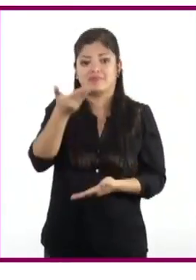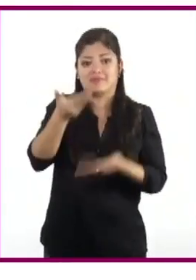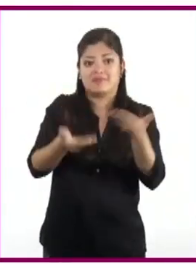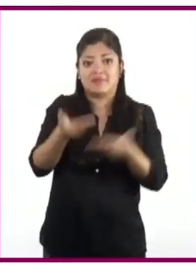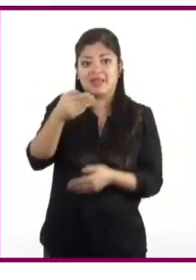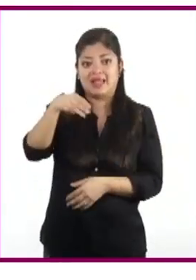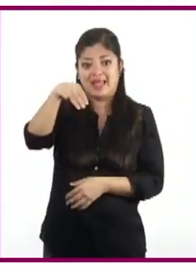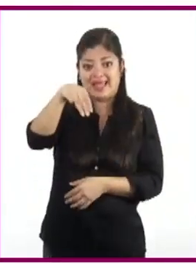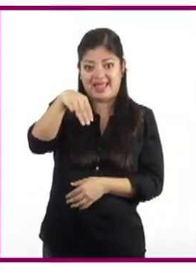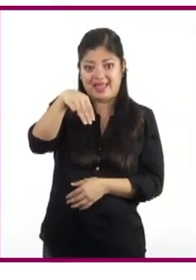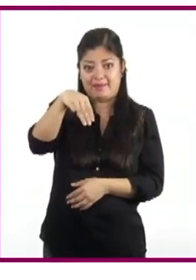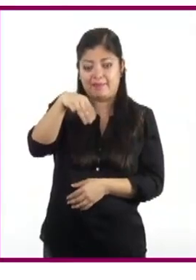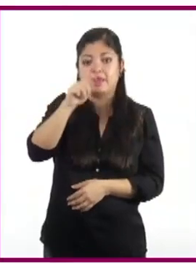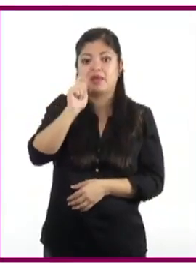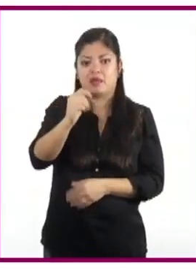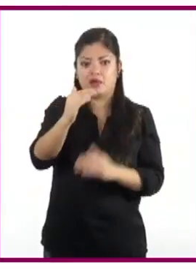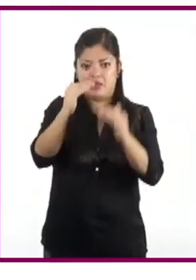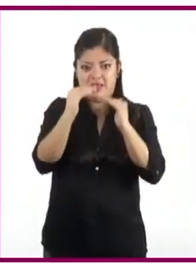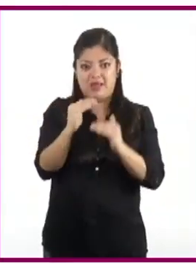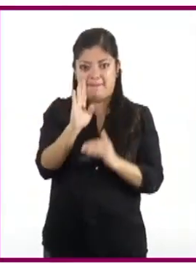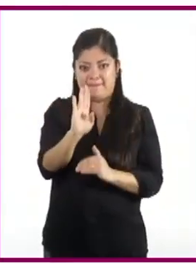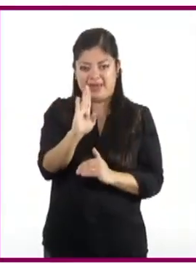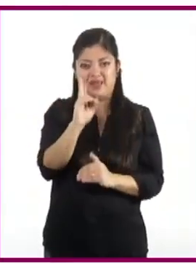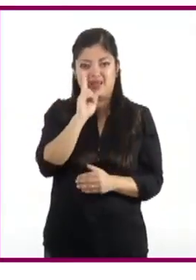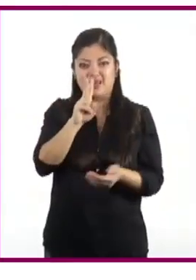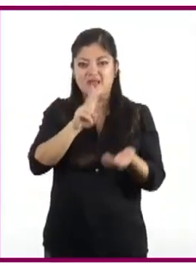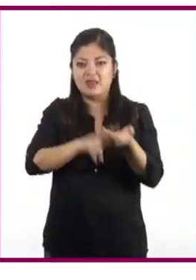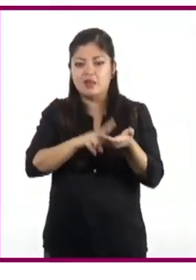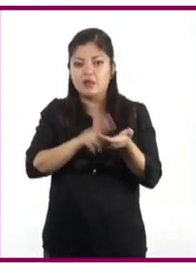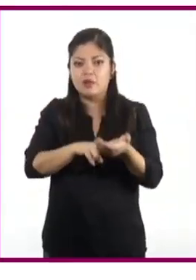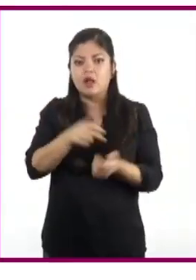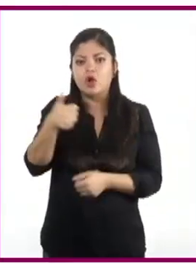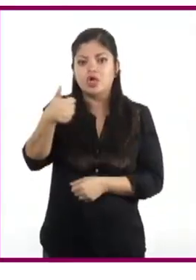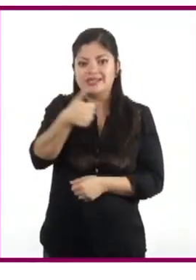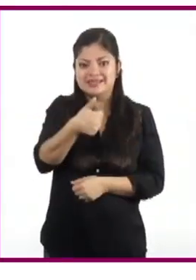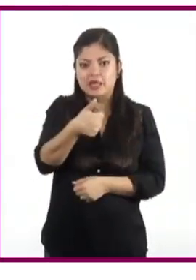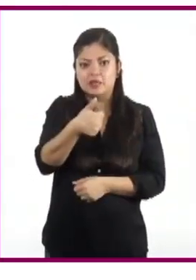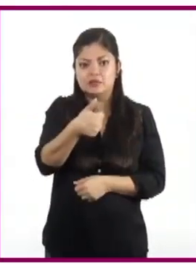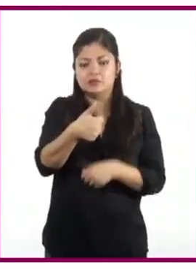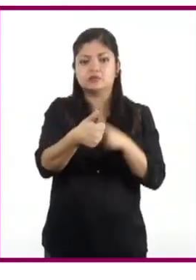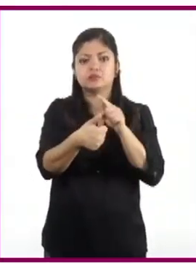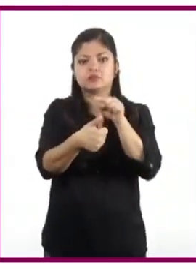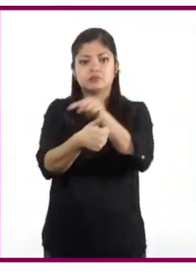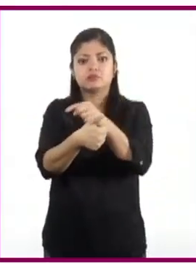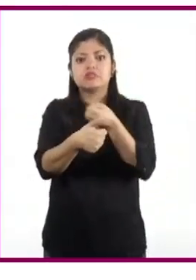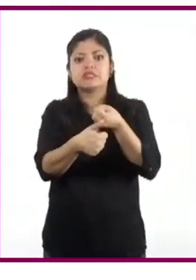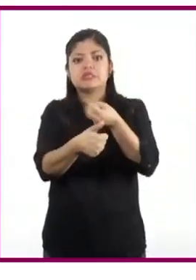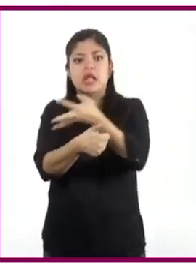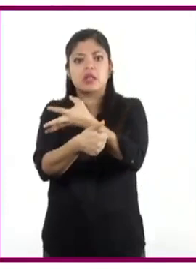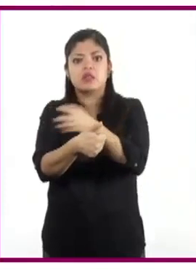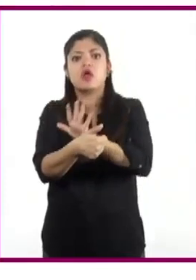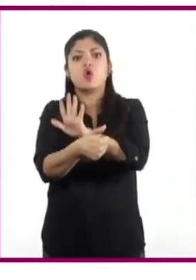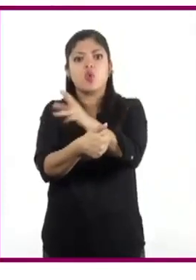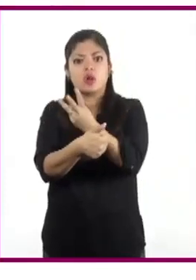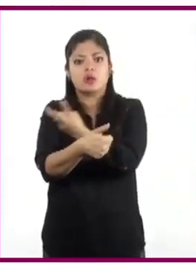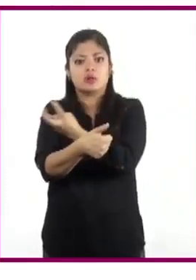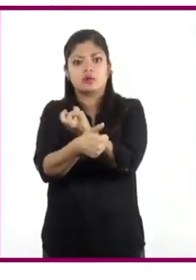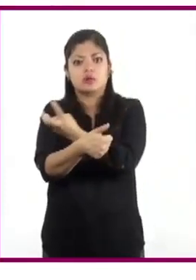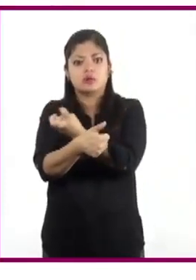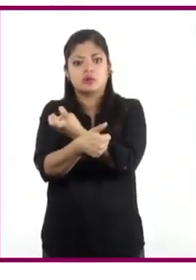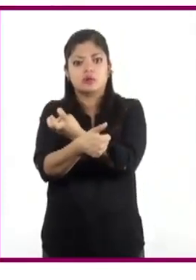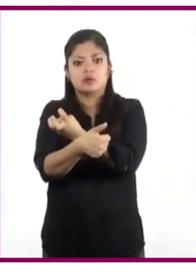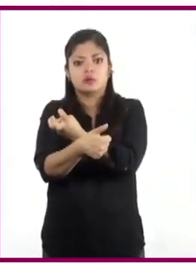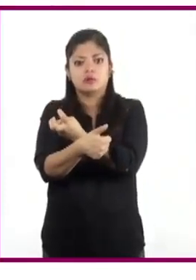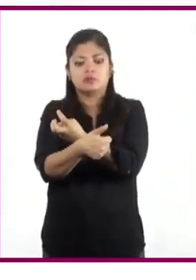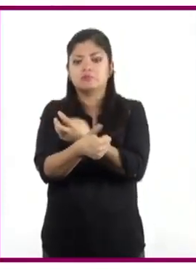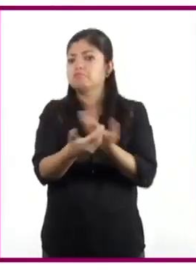m del inciso b tiene un valor de entrada que es 6, entre un valor de salida que es 300,